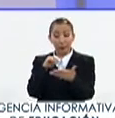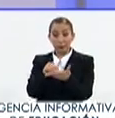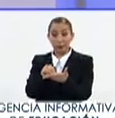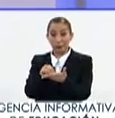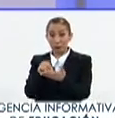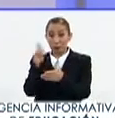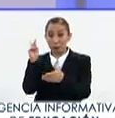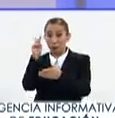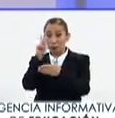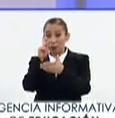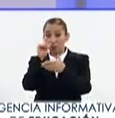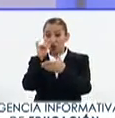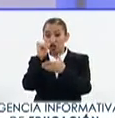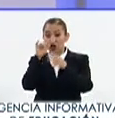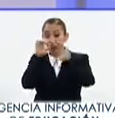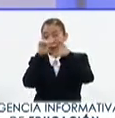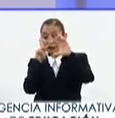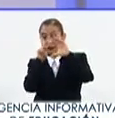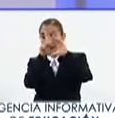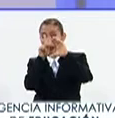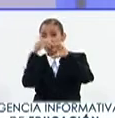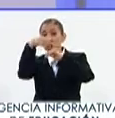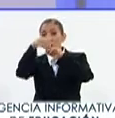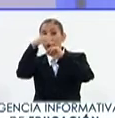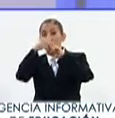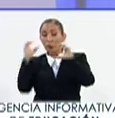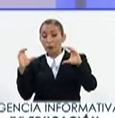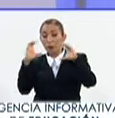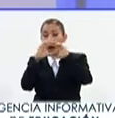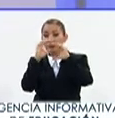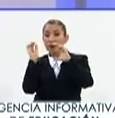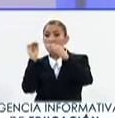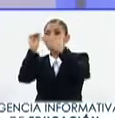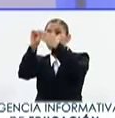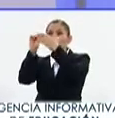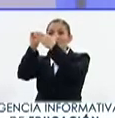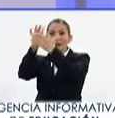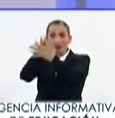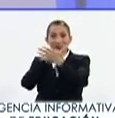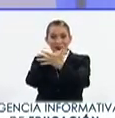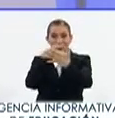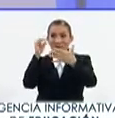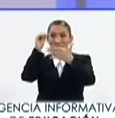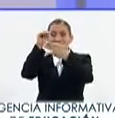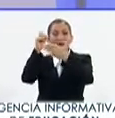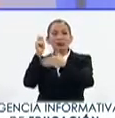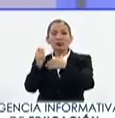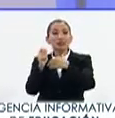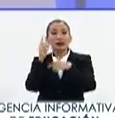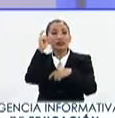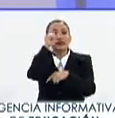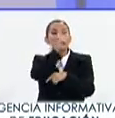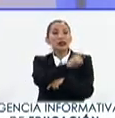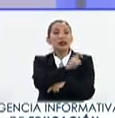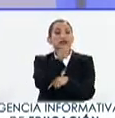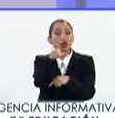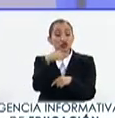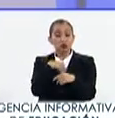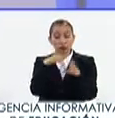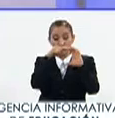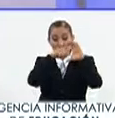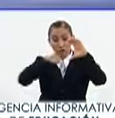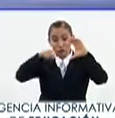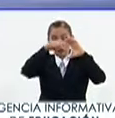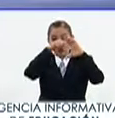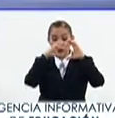estos protones y aumentar el número atómico para seguir llenando casillas en la tabla periódica, la dificultad es que los núcleos